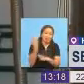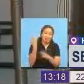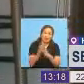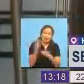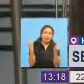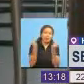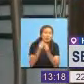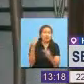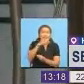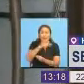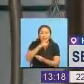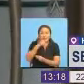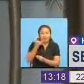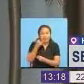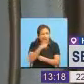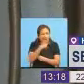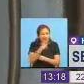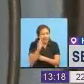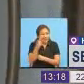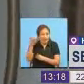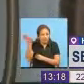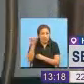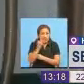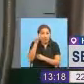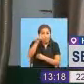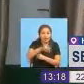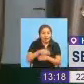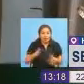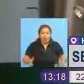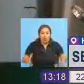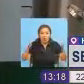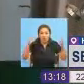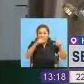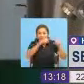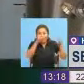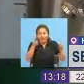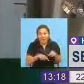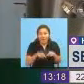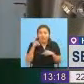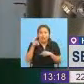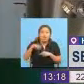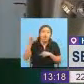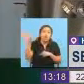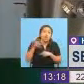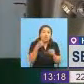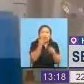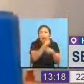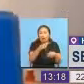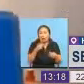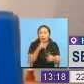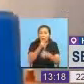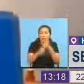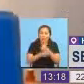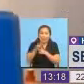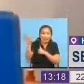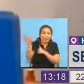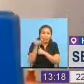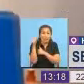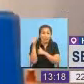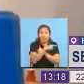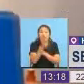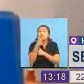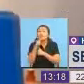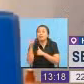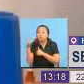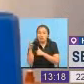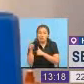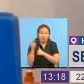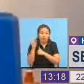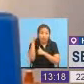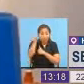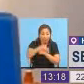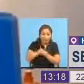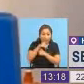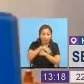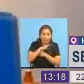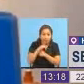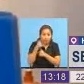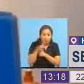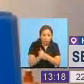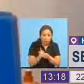yo, traemos de ahí los tachos, digamos, son encargados de ahí, todas las maquinarias vienen de ahí. Uh-huh. Así que, porque